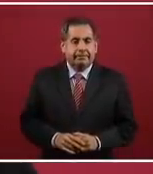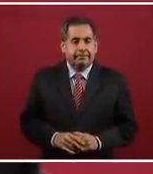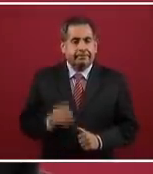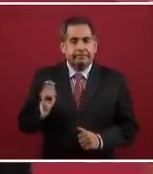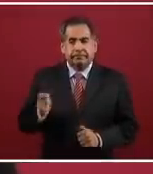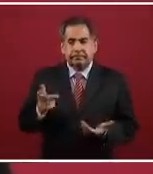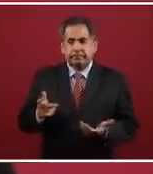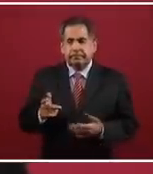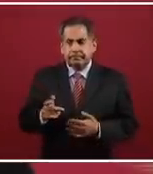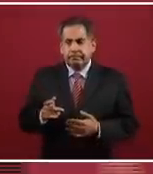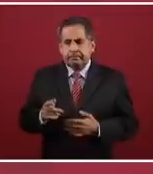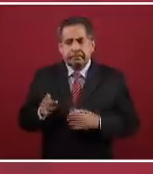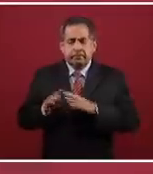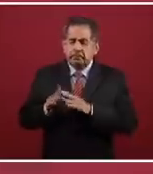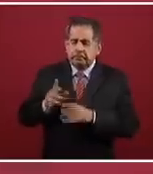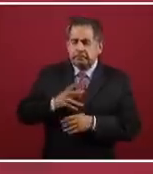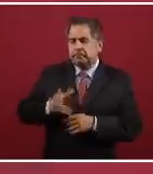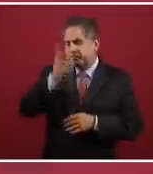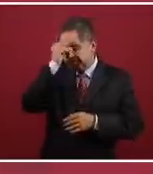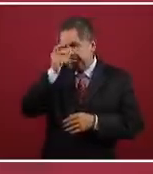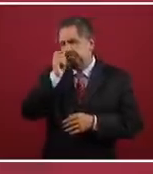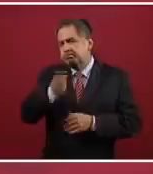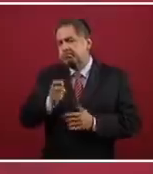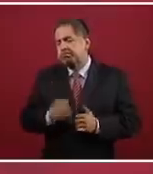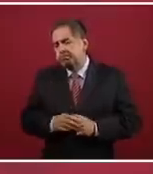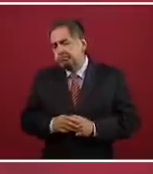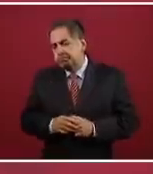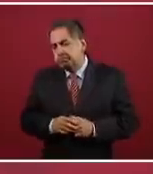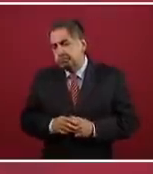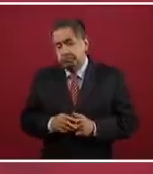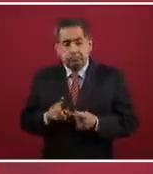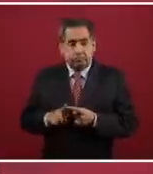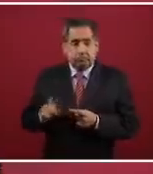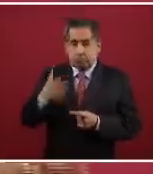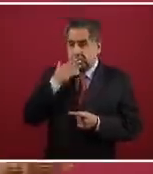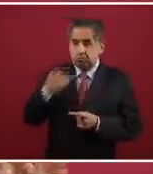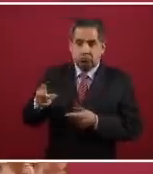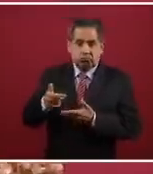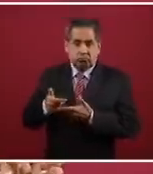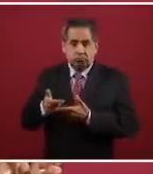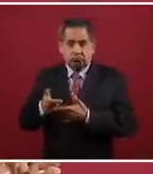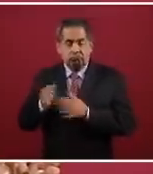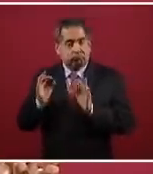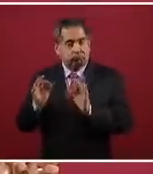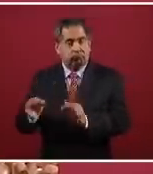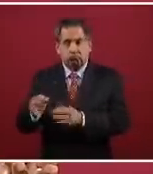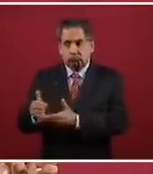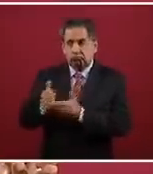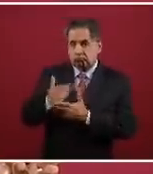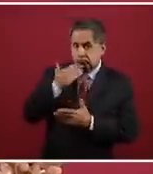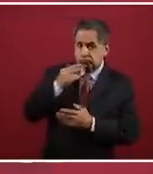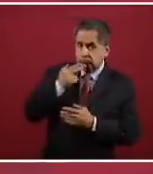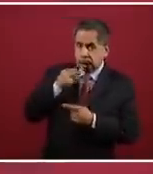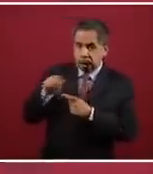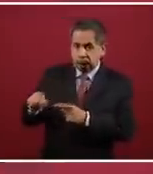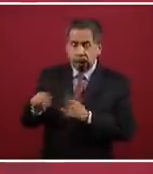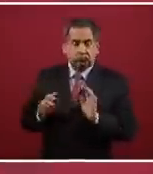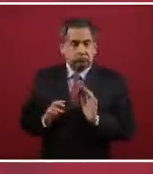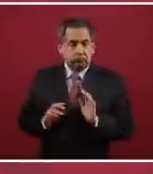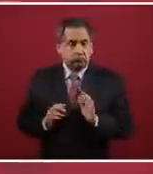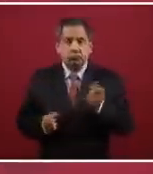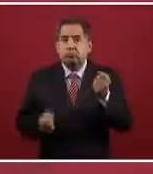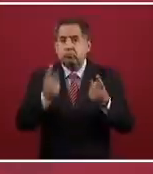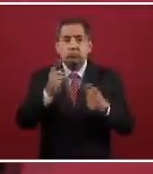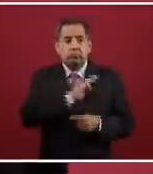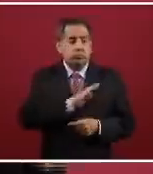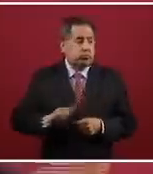¿Qué se recoge como lección? Primero, que sí ayuda la presencia. Es que hay municipios